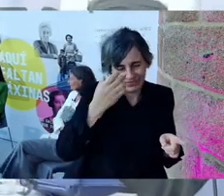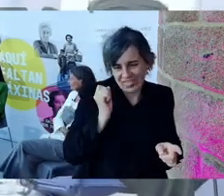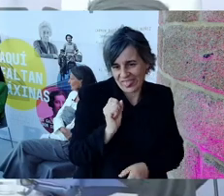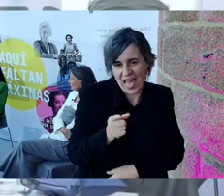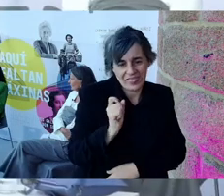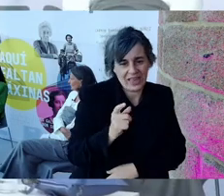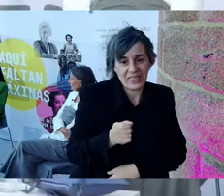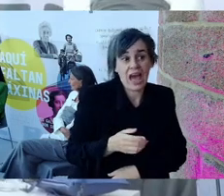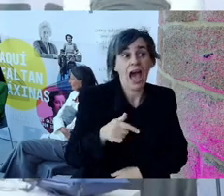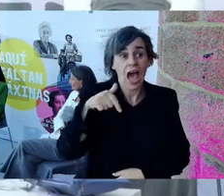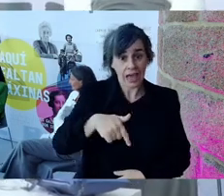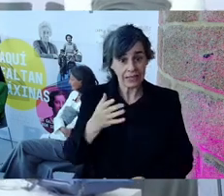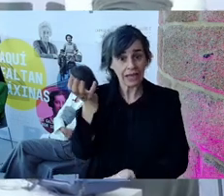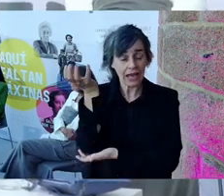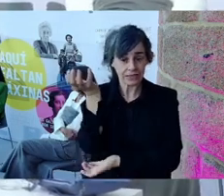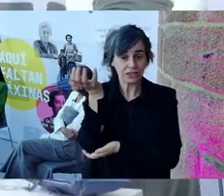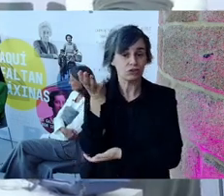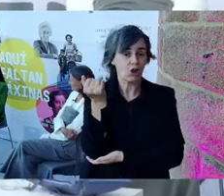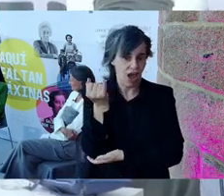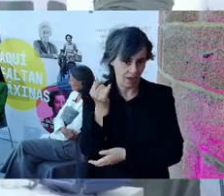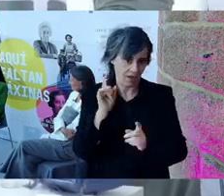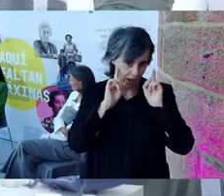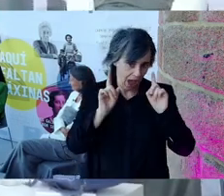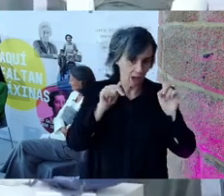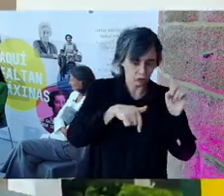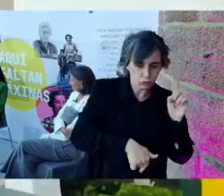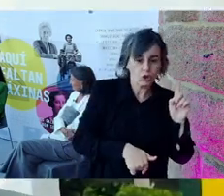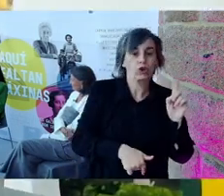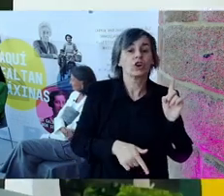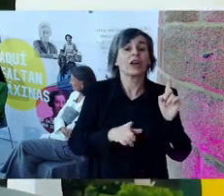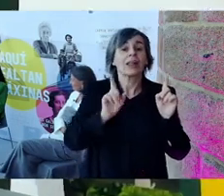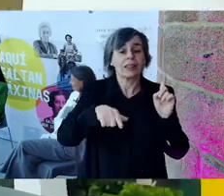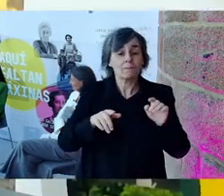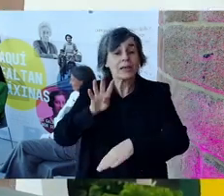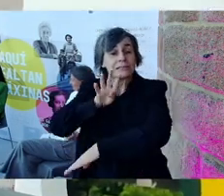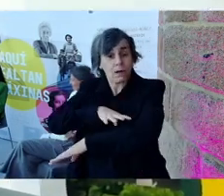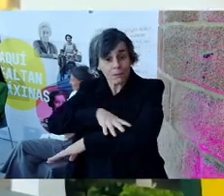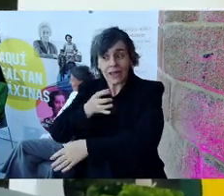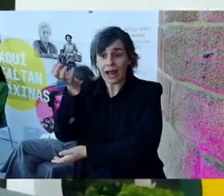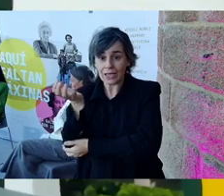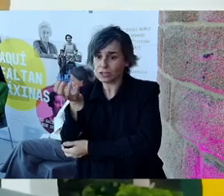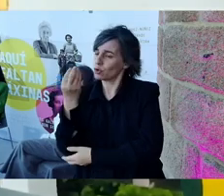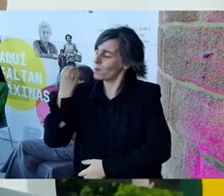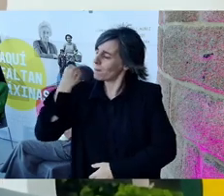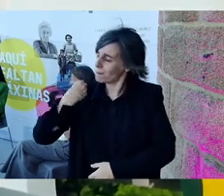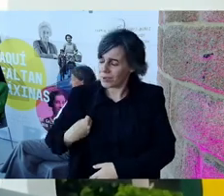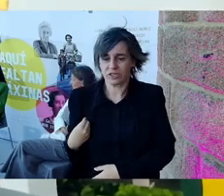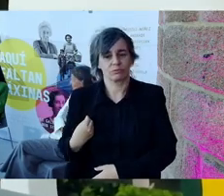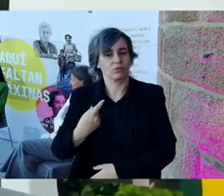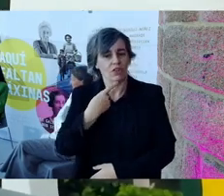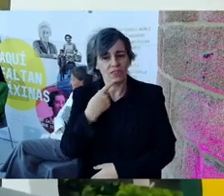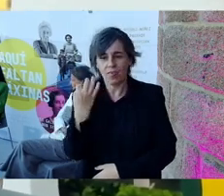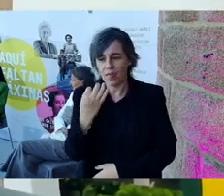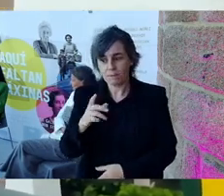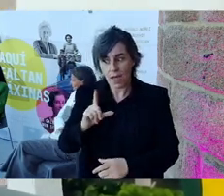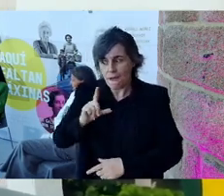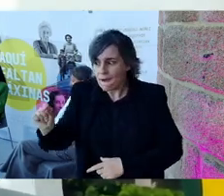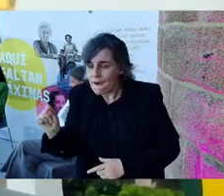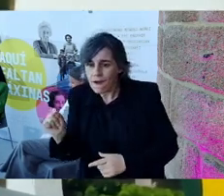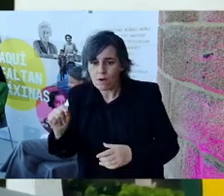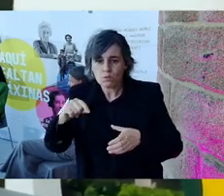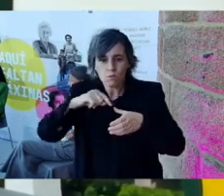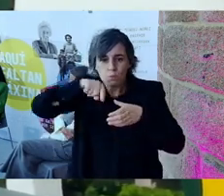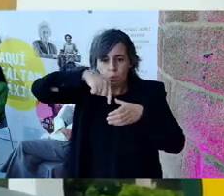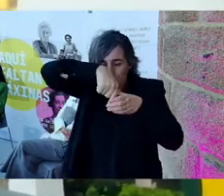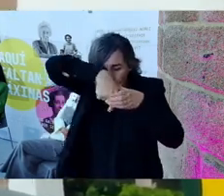son muy habituales. En este castelo tenemos un caso, no, castelo de Salvaterra, comentas exactamente lo mismo, ¿no? Que tuvo que fugir